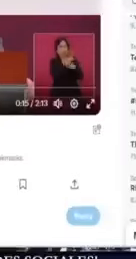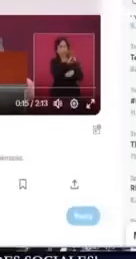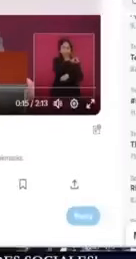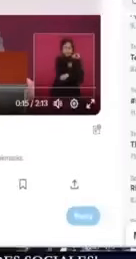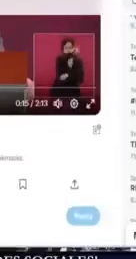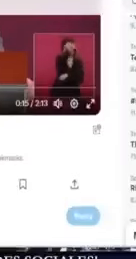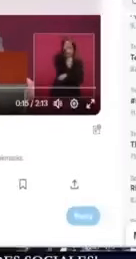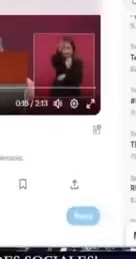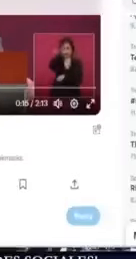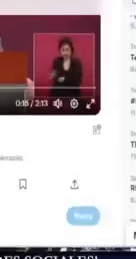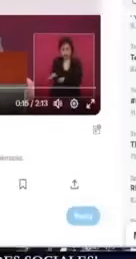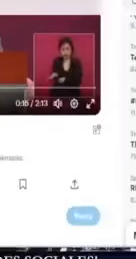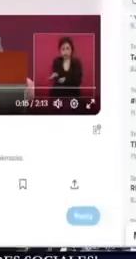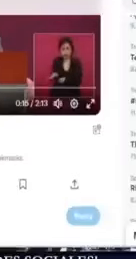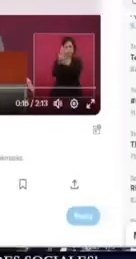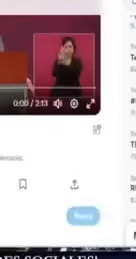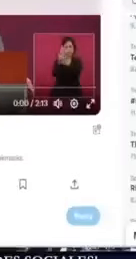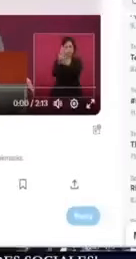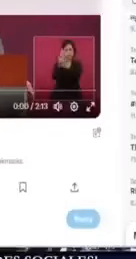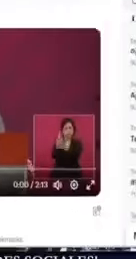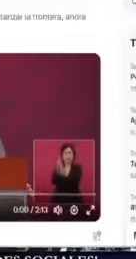escuchar.